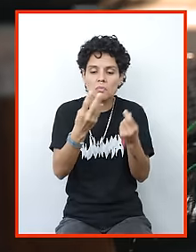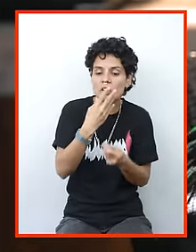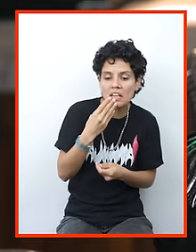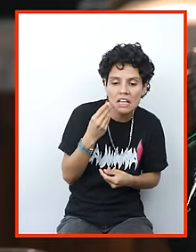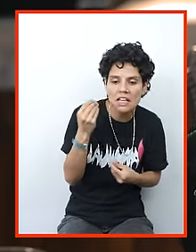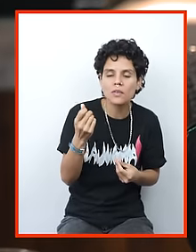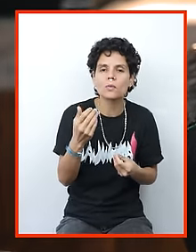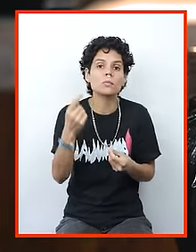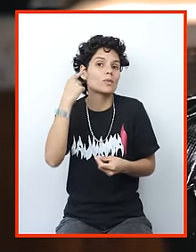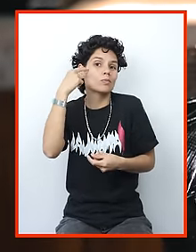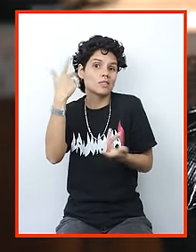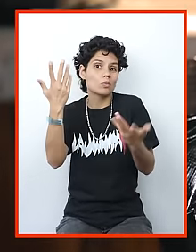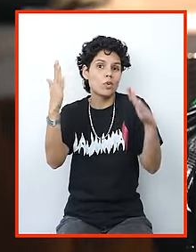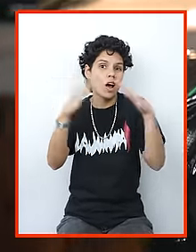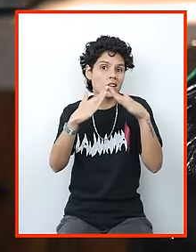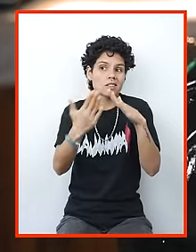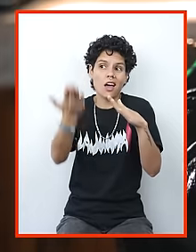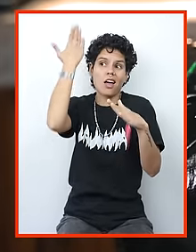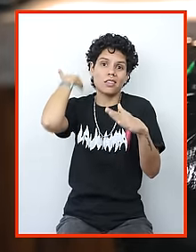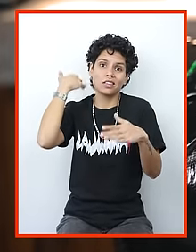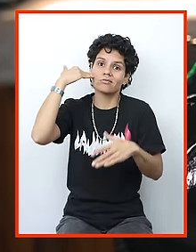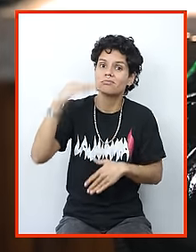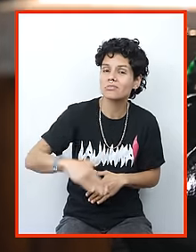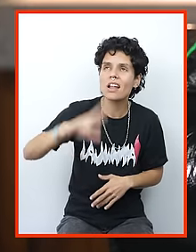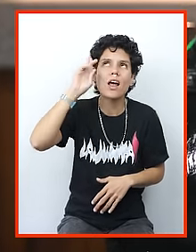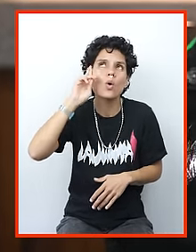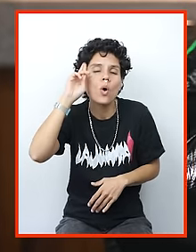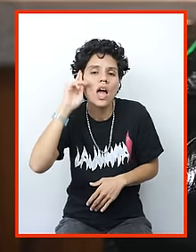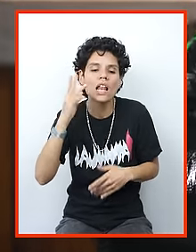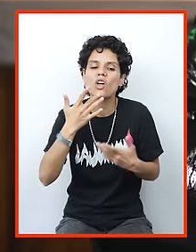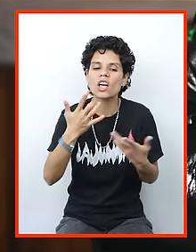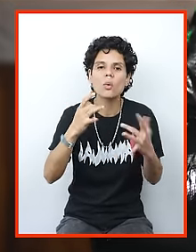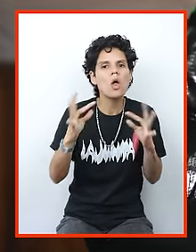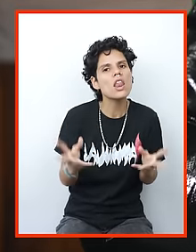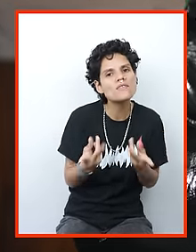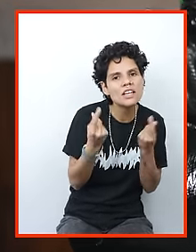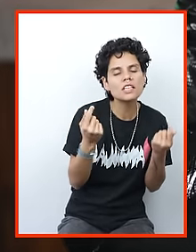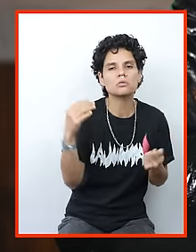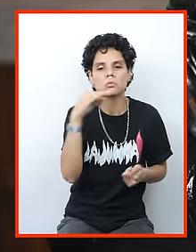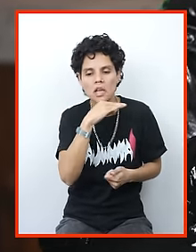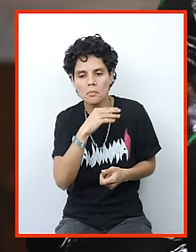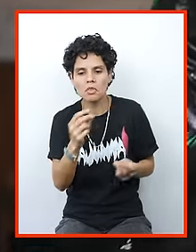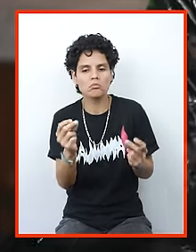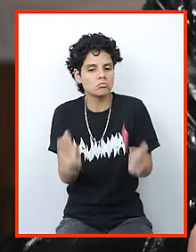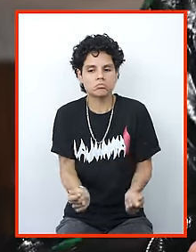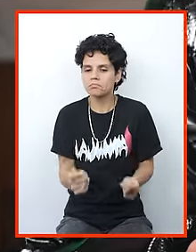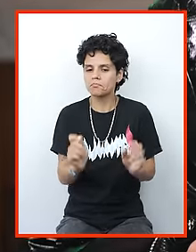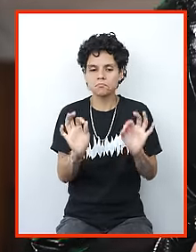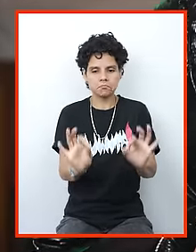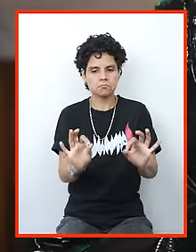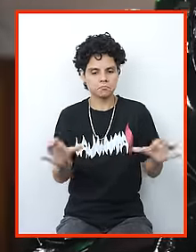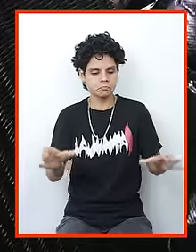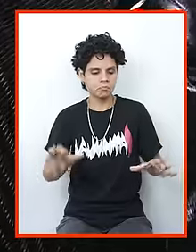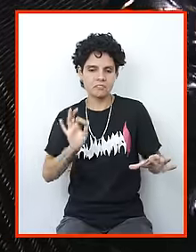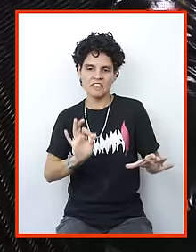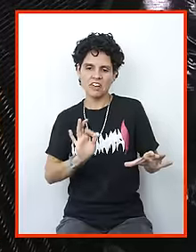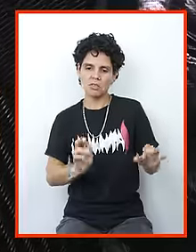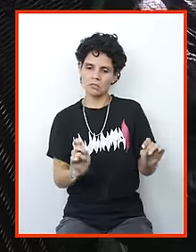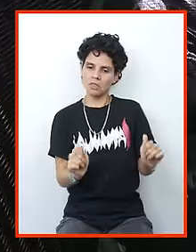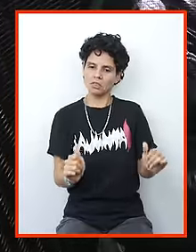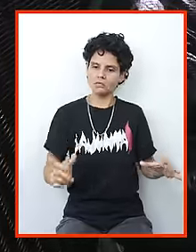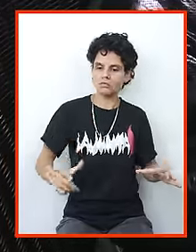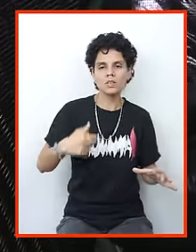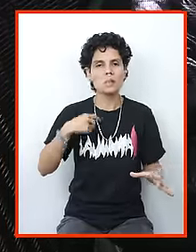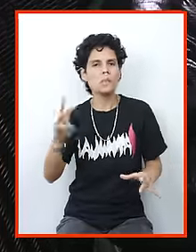rico. Siempre ya, pero no, te trae un recuerdo de la casa, se comía tu pollo con arroz. O esto es porque es livianito, rápido, efectivo. Por eso, y porque igual, sí,